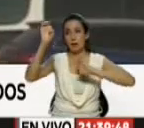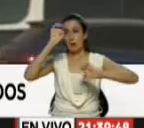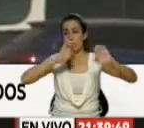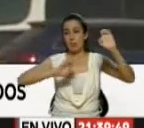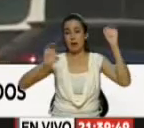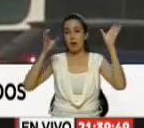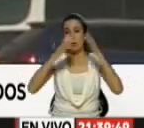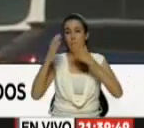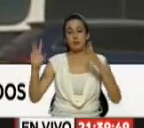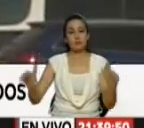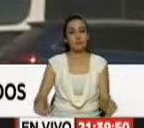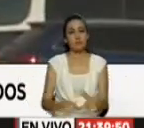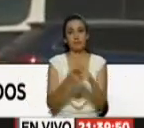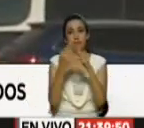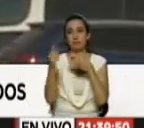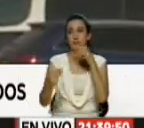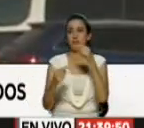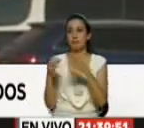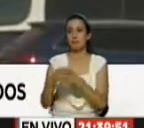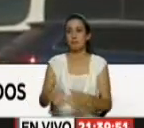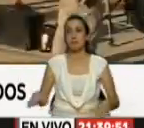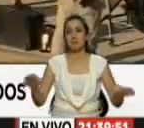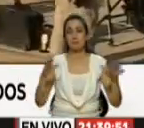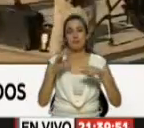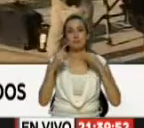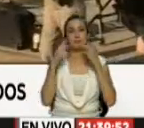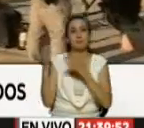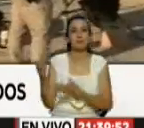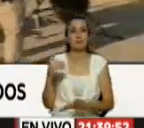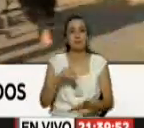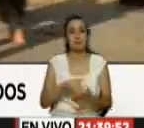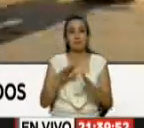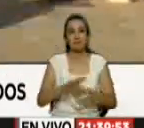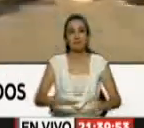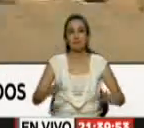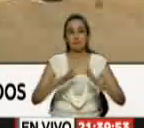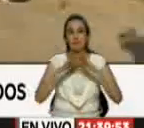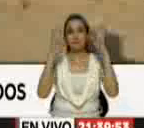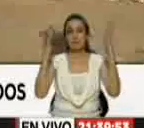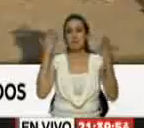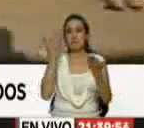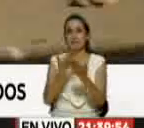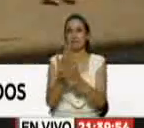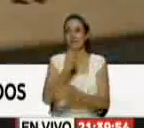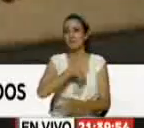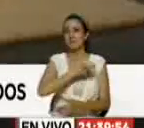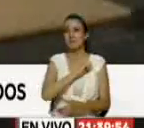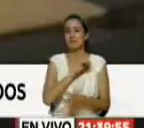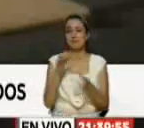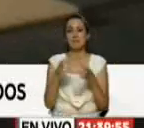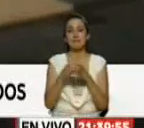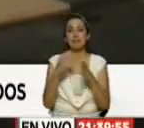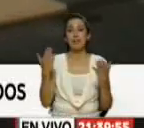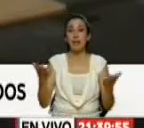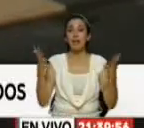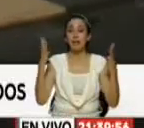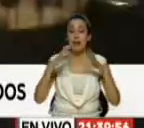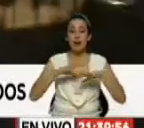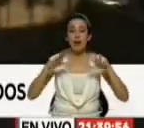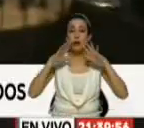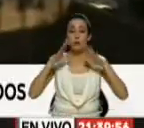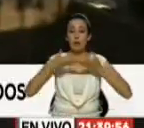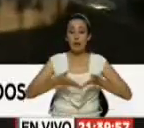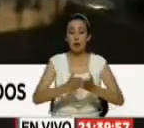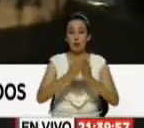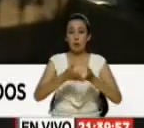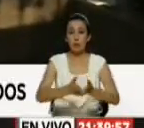para iniciar el proceso de solicitud de asilo. Su arribo a España se da 2 meses después de haber recibido con gran despliegue al